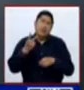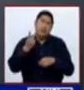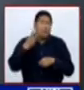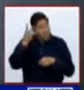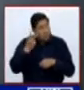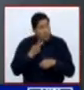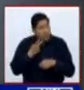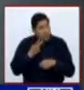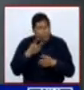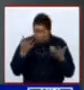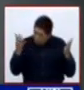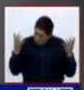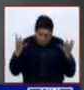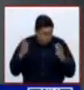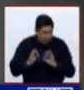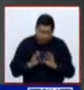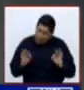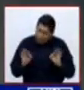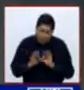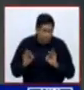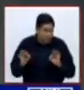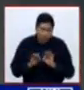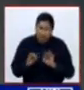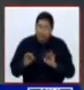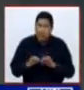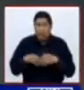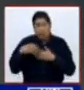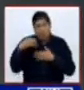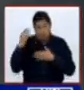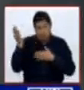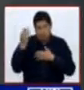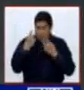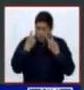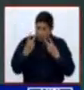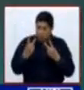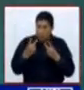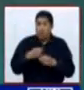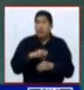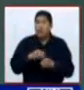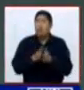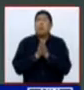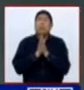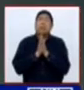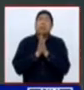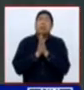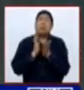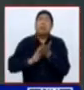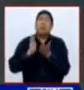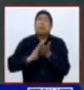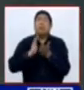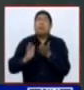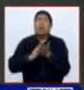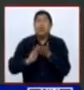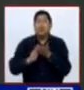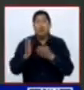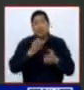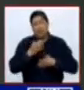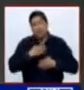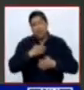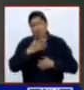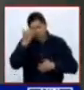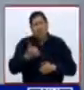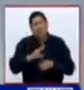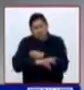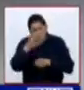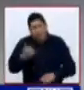se apersonaron. Ni se apersonaron. Están bien, como tú puedes ver, están incluso pidiendo perdón. Y los vecinos tal vez reclamándoles y